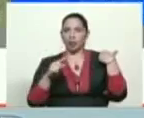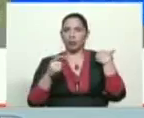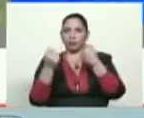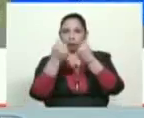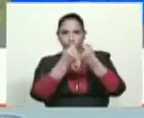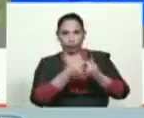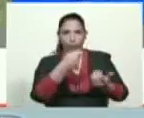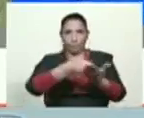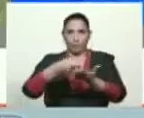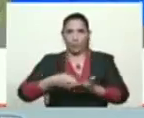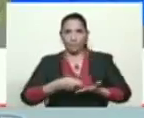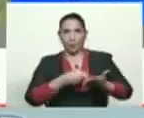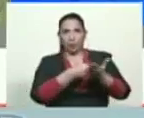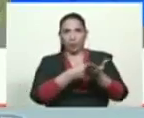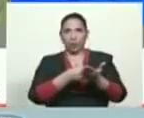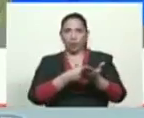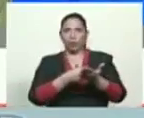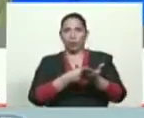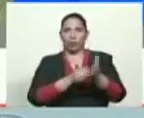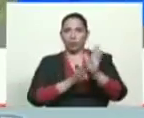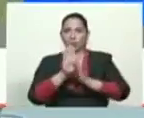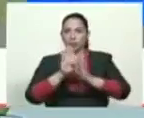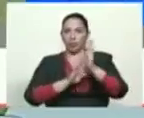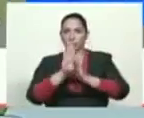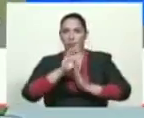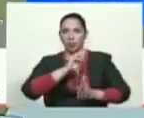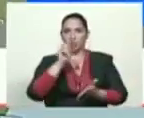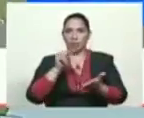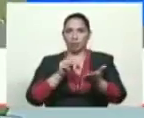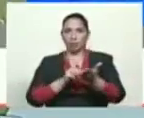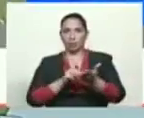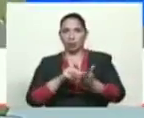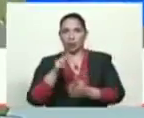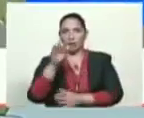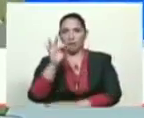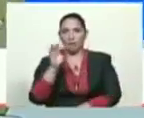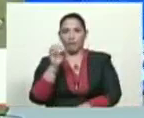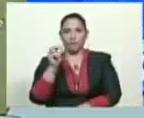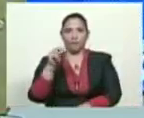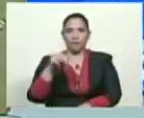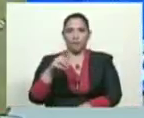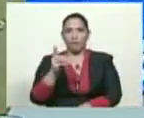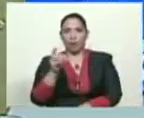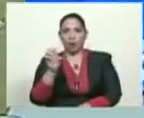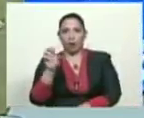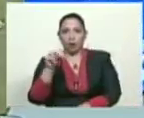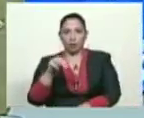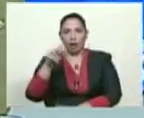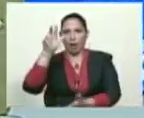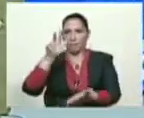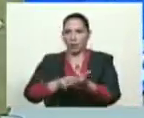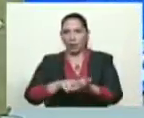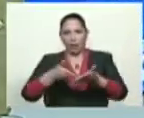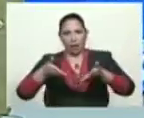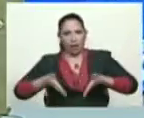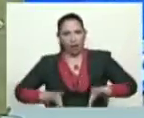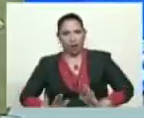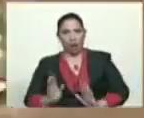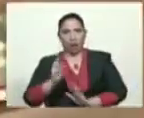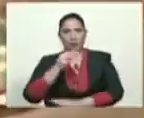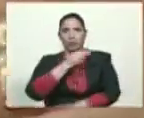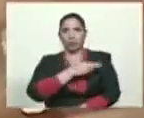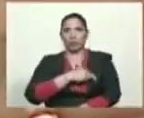financiamiento el fondo de desarrollo nacional fonden aprobado los recursos nace la misión